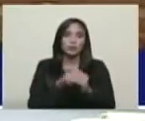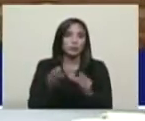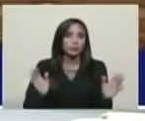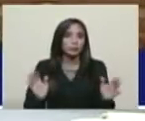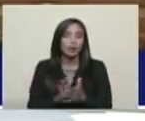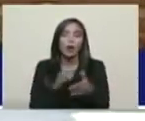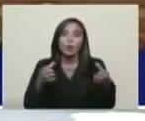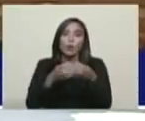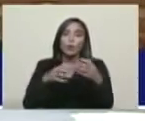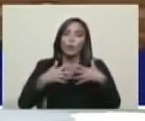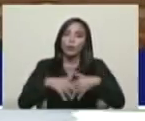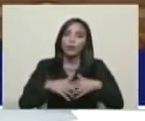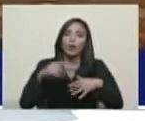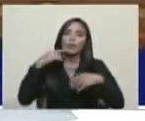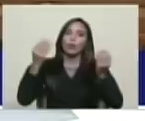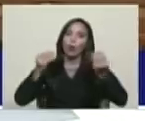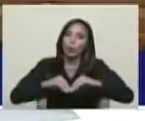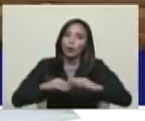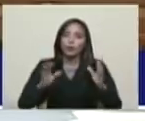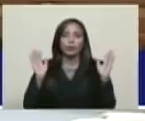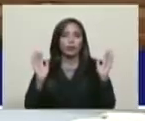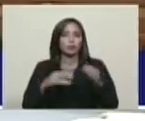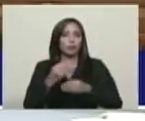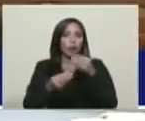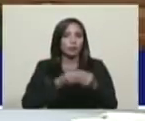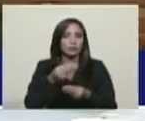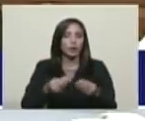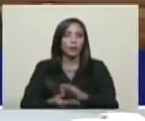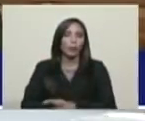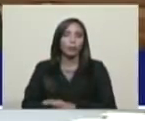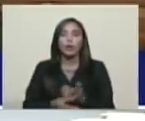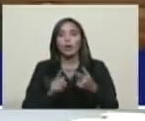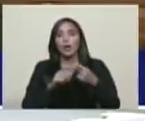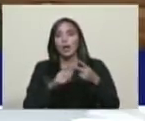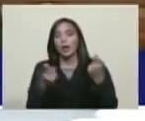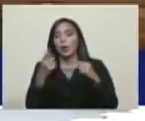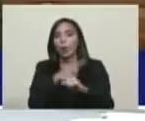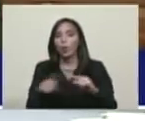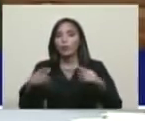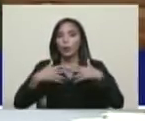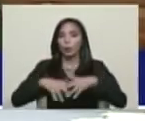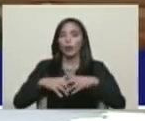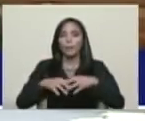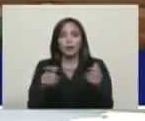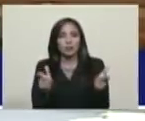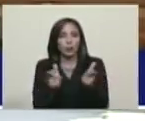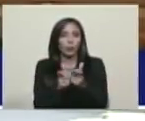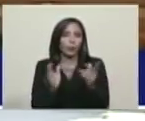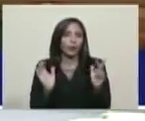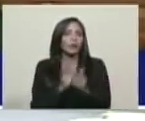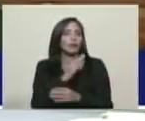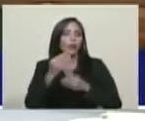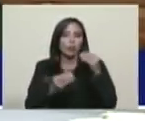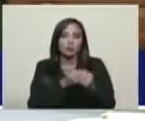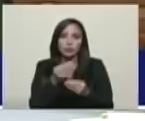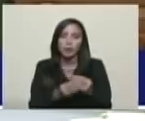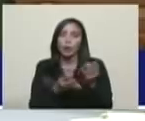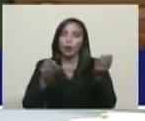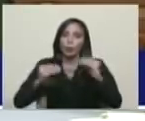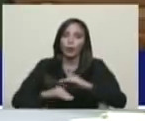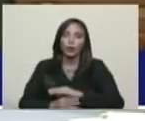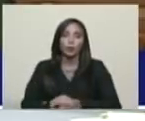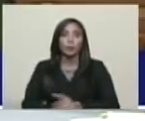sector privado nacional e internacional, con los pequeños, medianos y grandes productores, con la